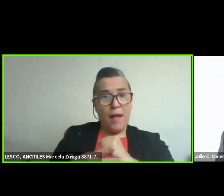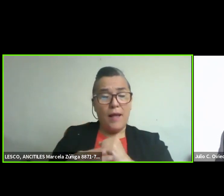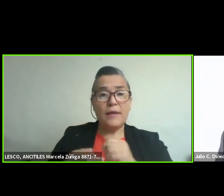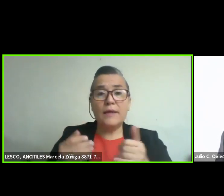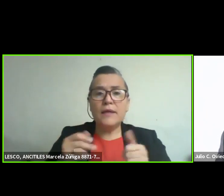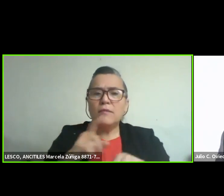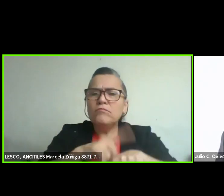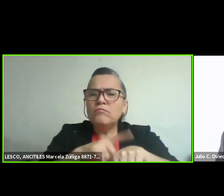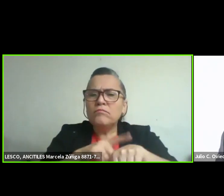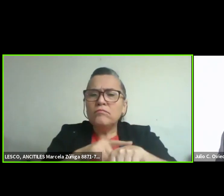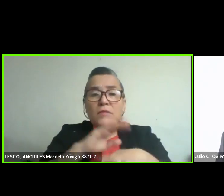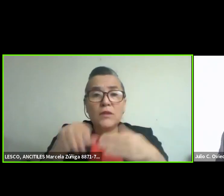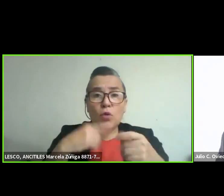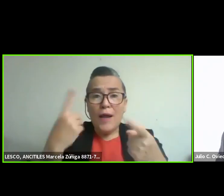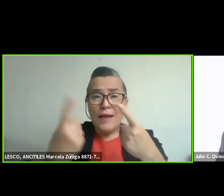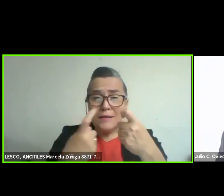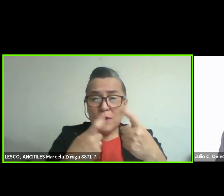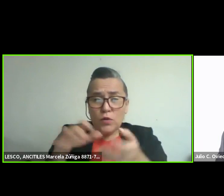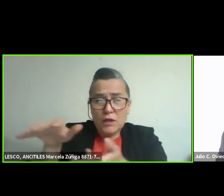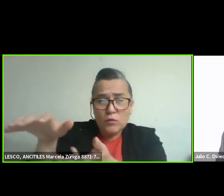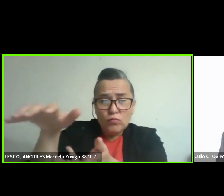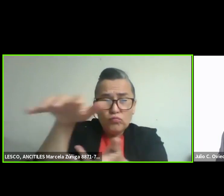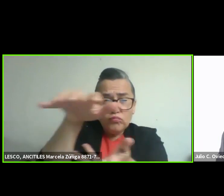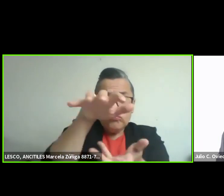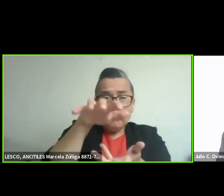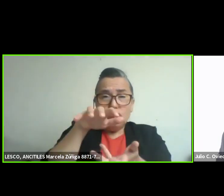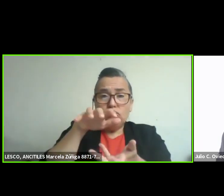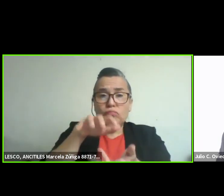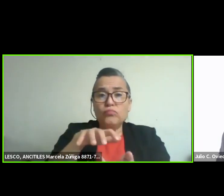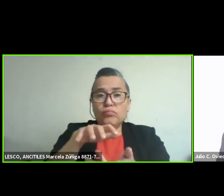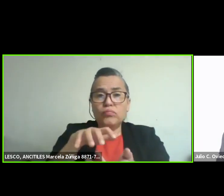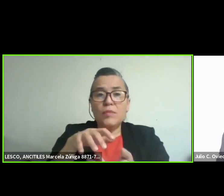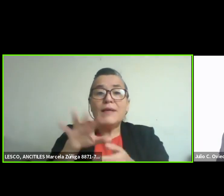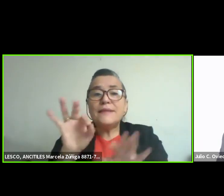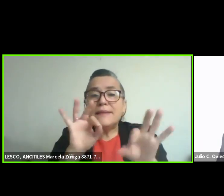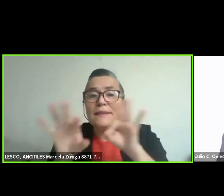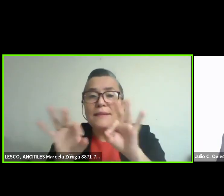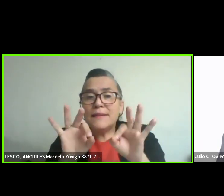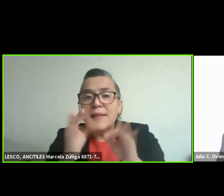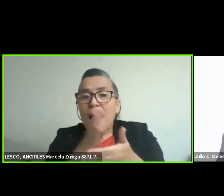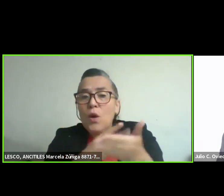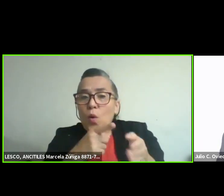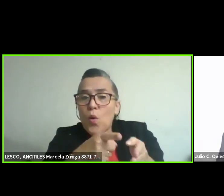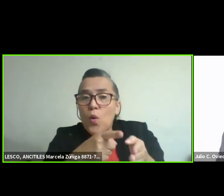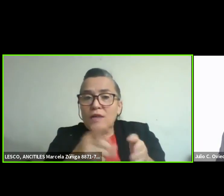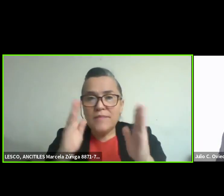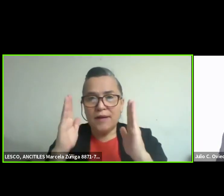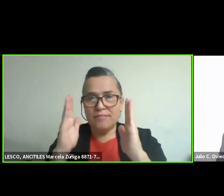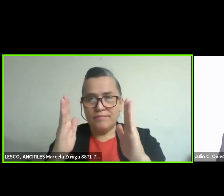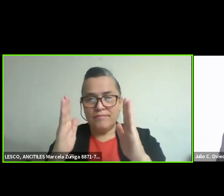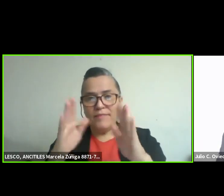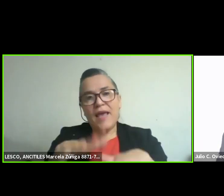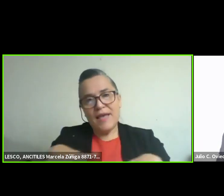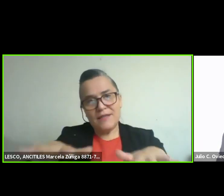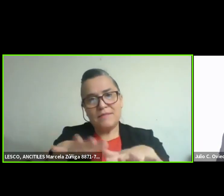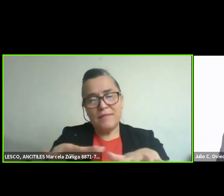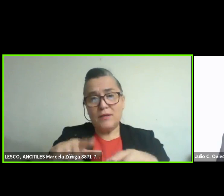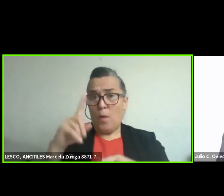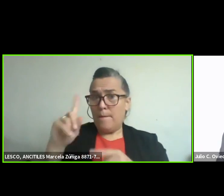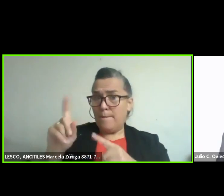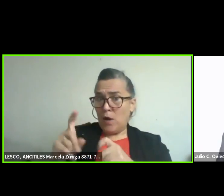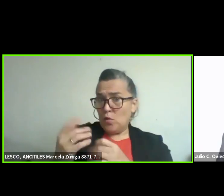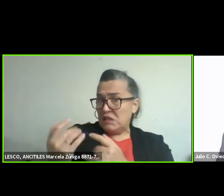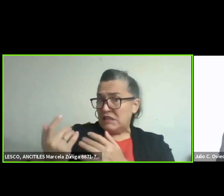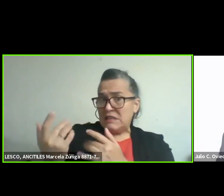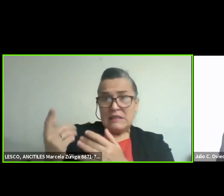de todas las preguntas que recibamos seleccionaremos algunas para ser atendidas en este mismo espacio las preguntas que no sean atendidas